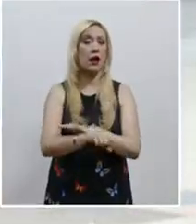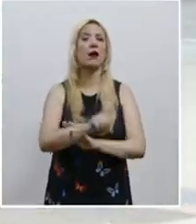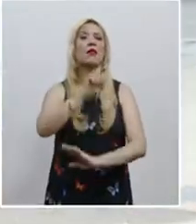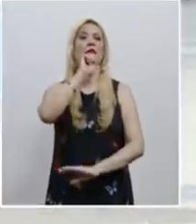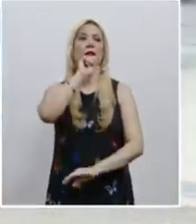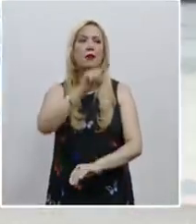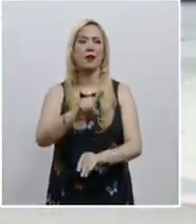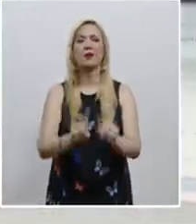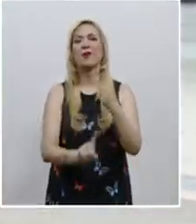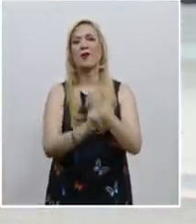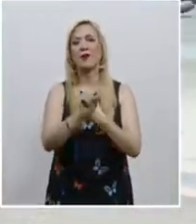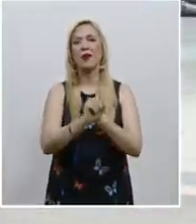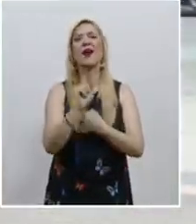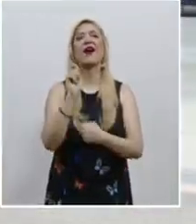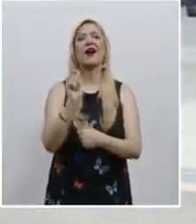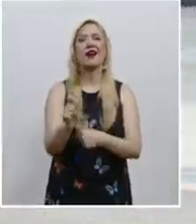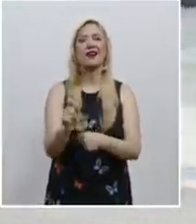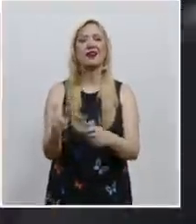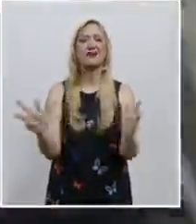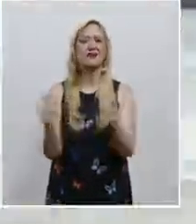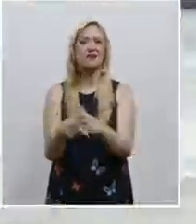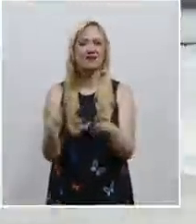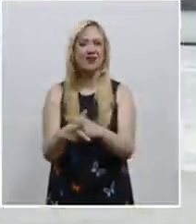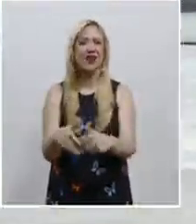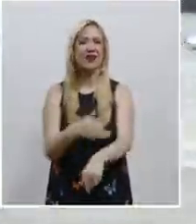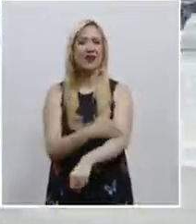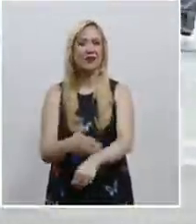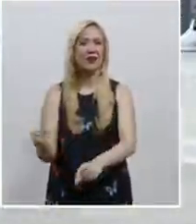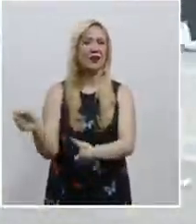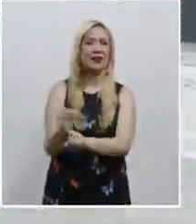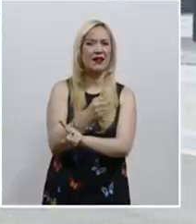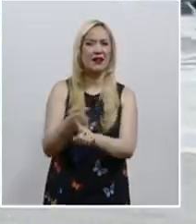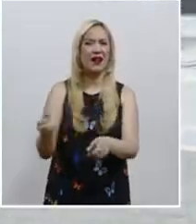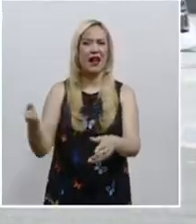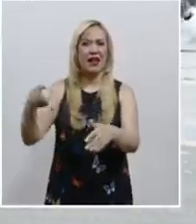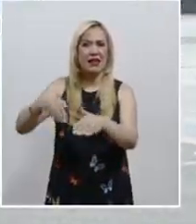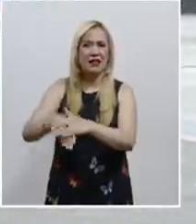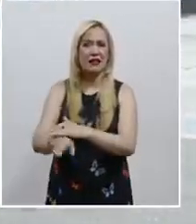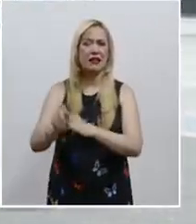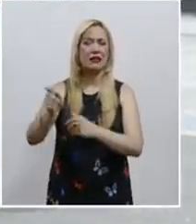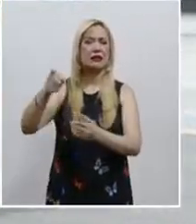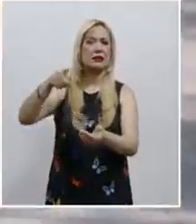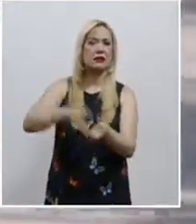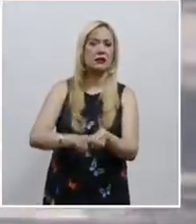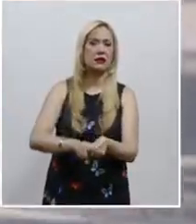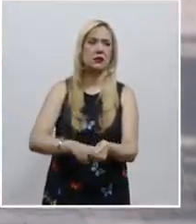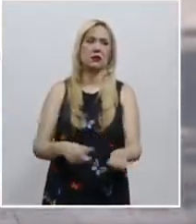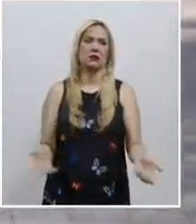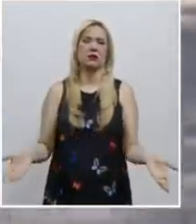familiar. Dicha prohibición tiene como propósito evitar la reincidencia de este tipo de conductas